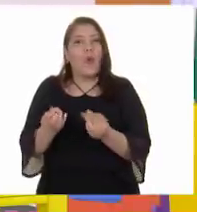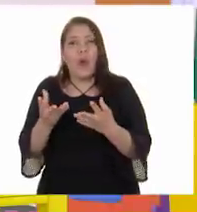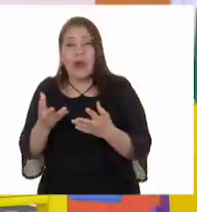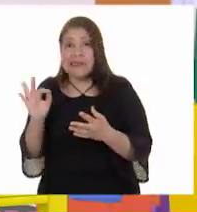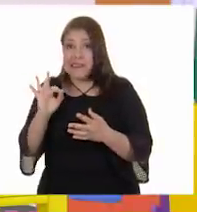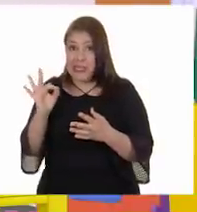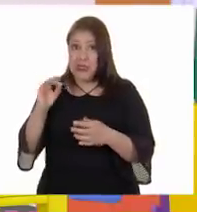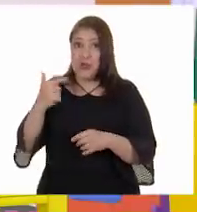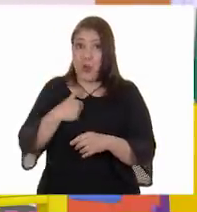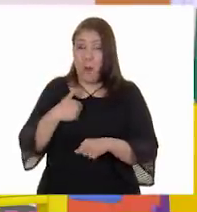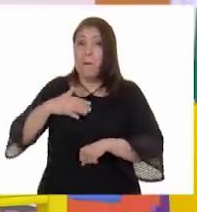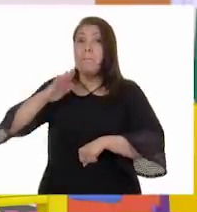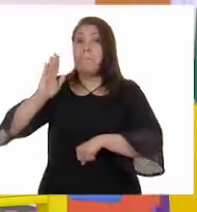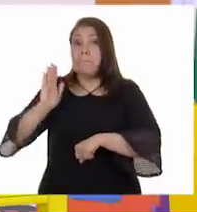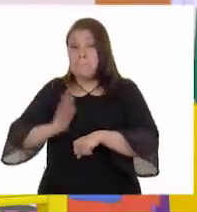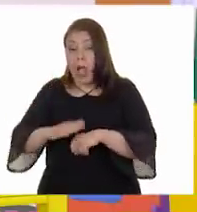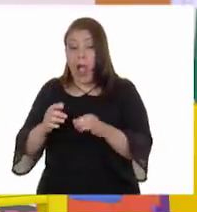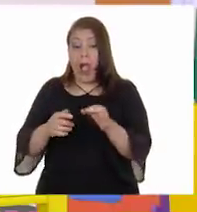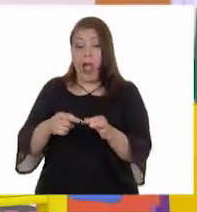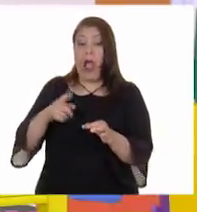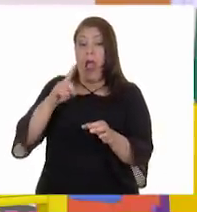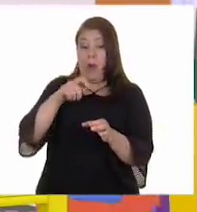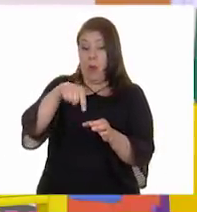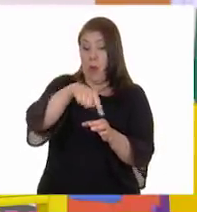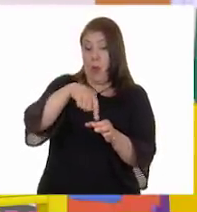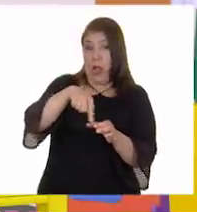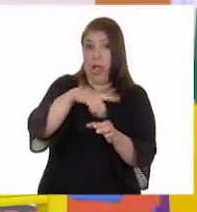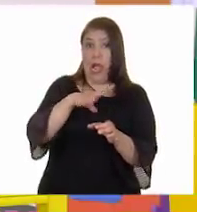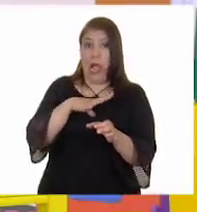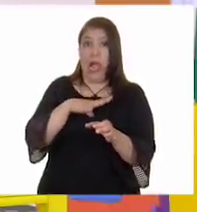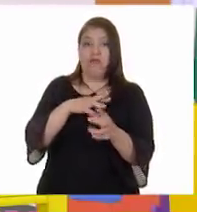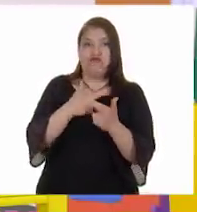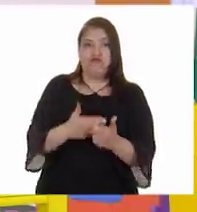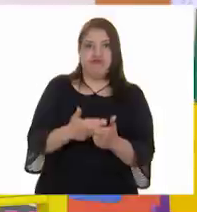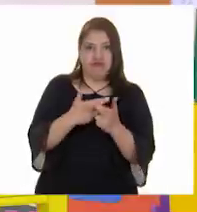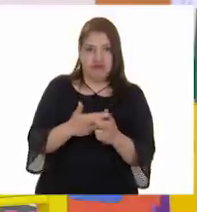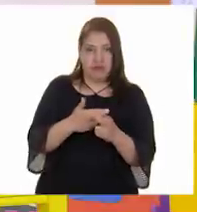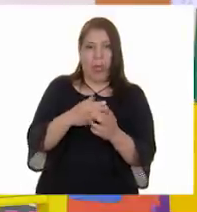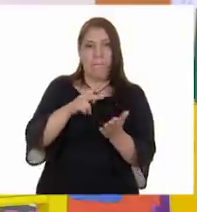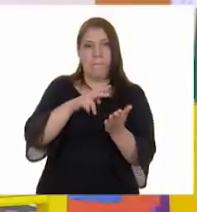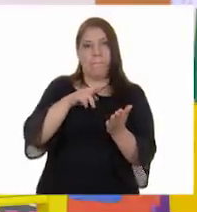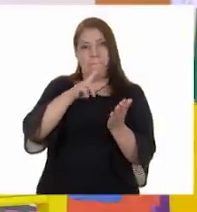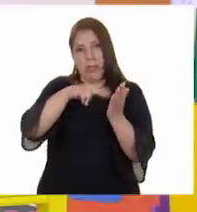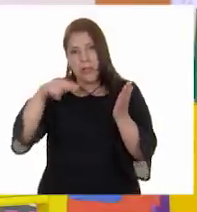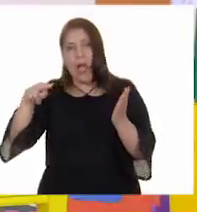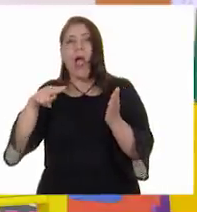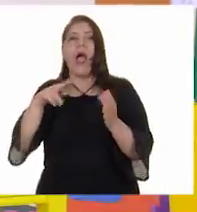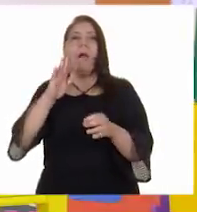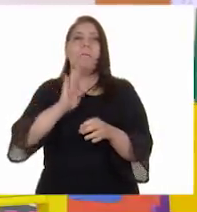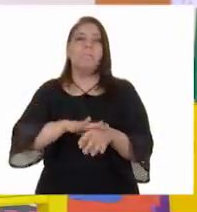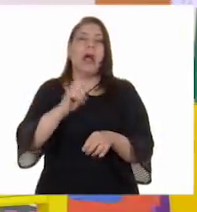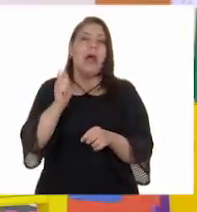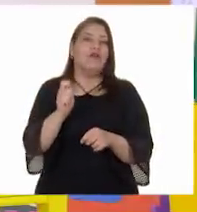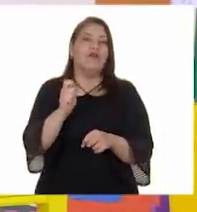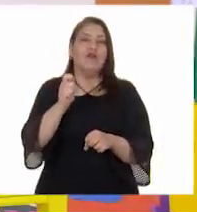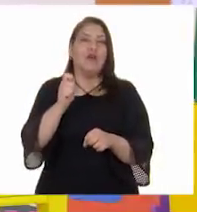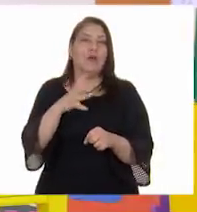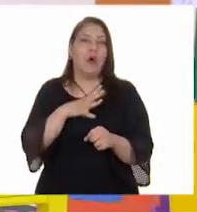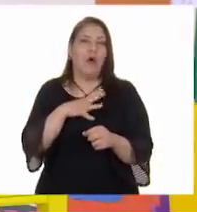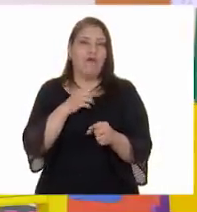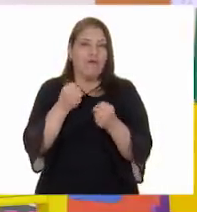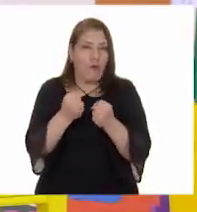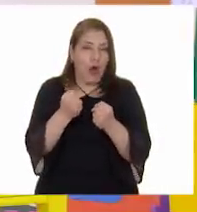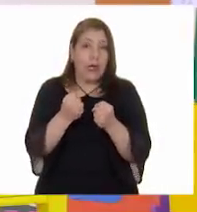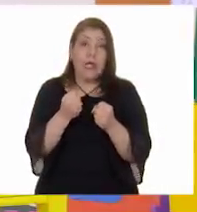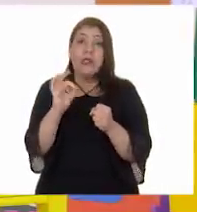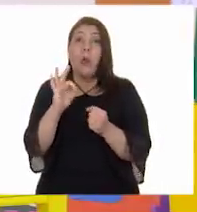más pigmento pongo en mi agua, voy a tener una mezcla muchísimo más concentrada. Y si yo pongo más agua